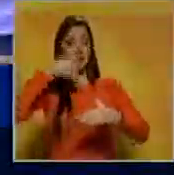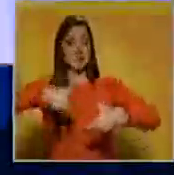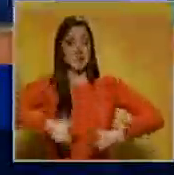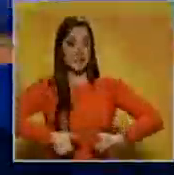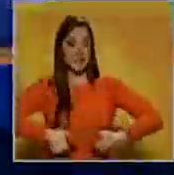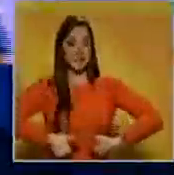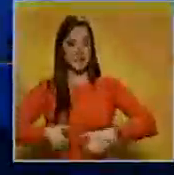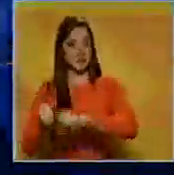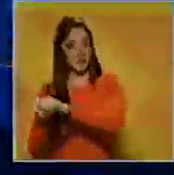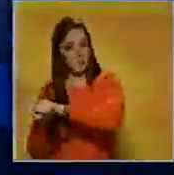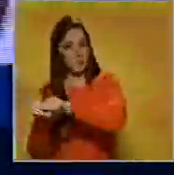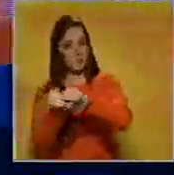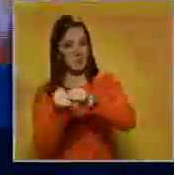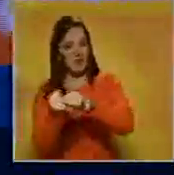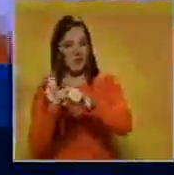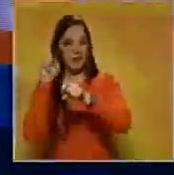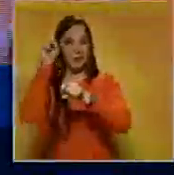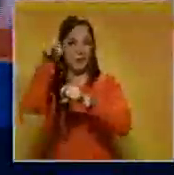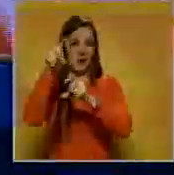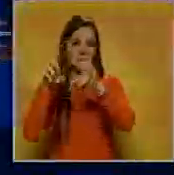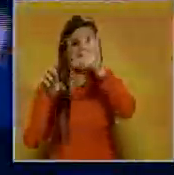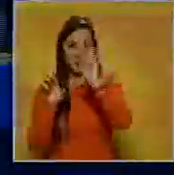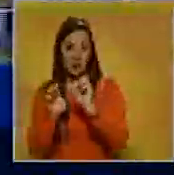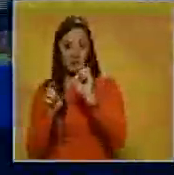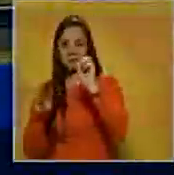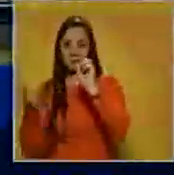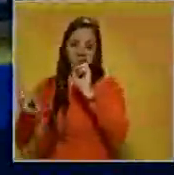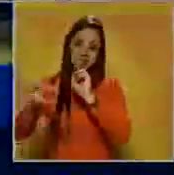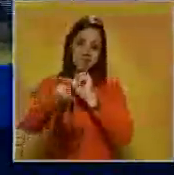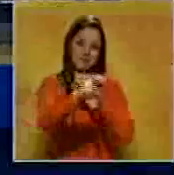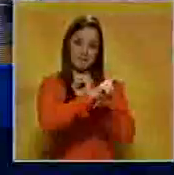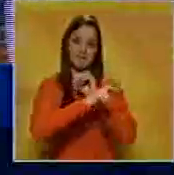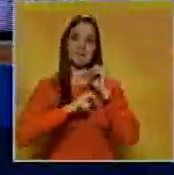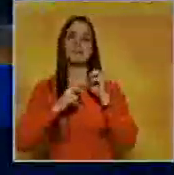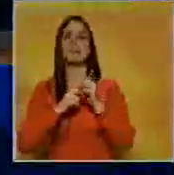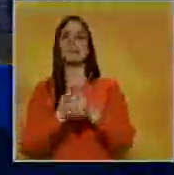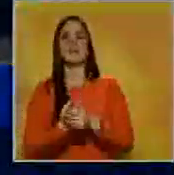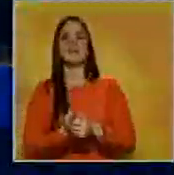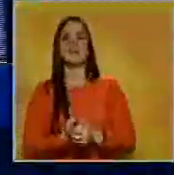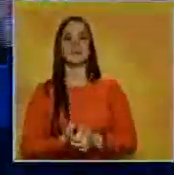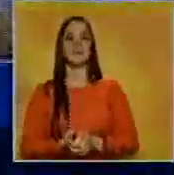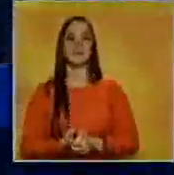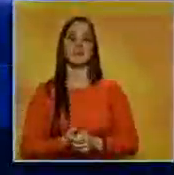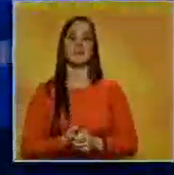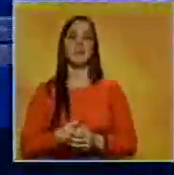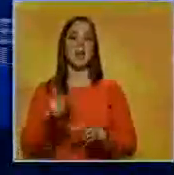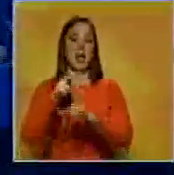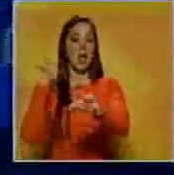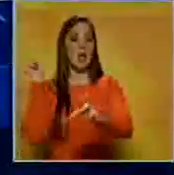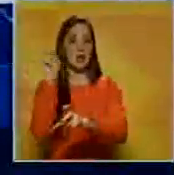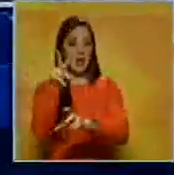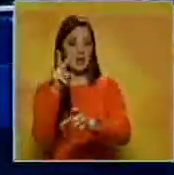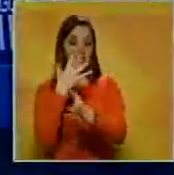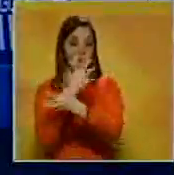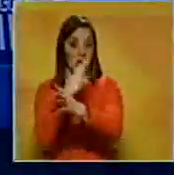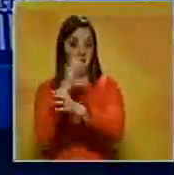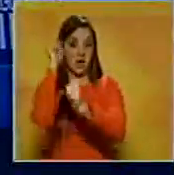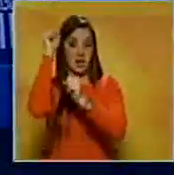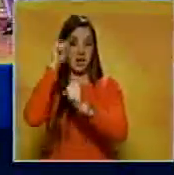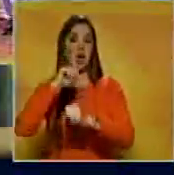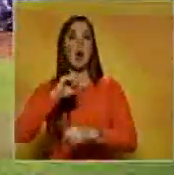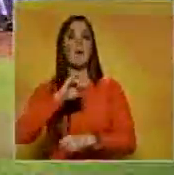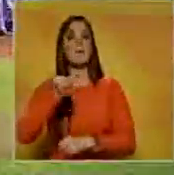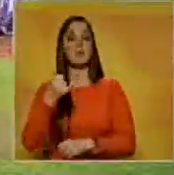Carlos Maldonado, pero los Tiburones sentenciaron el triunfo de la sexta entrada con sencillo de Alberto González. Ganó Junior Guerra, perdió Bobby Blevins y